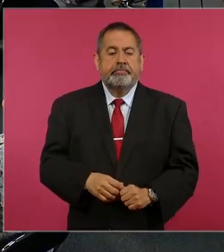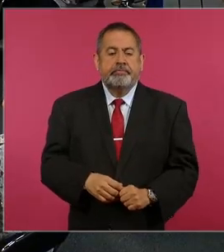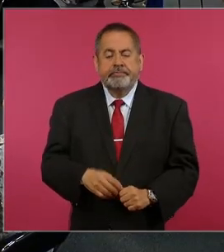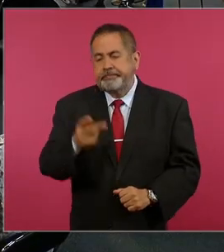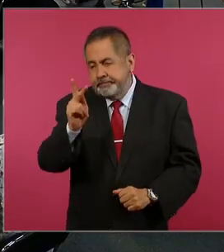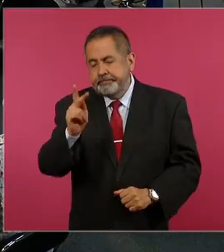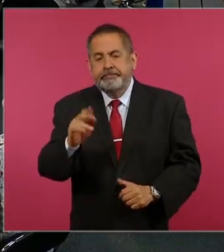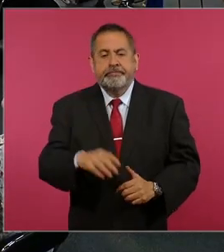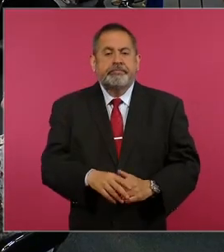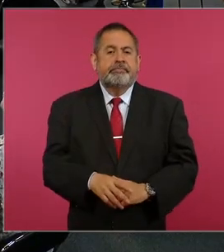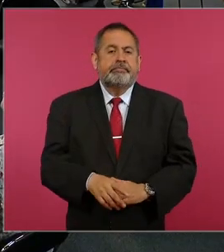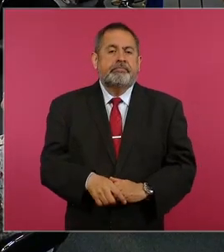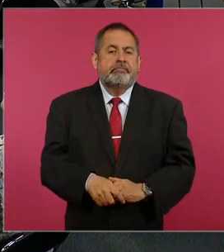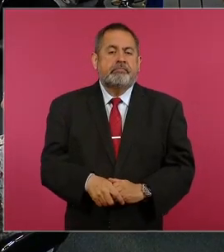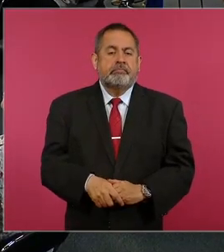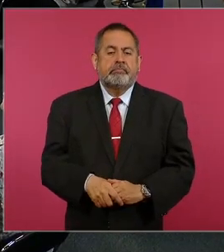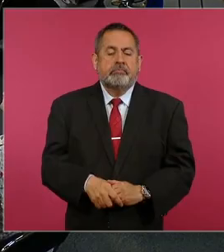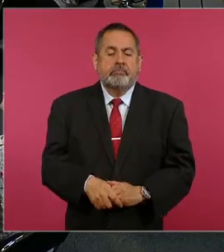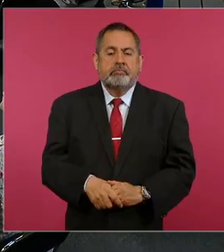pero